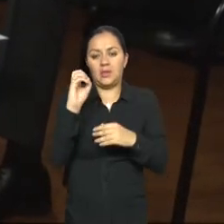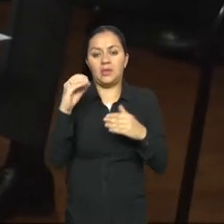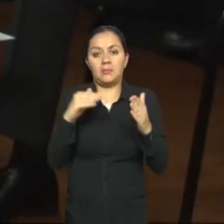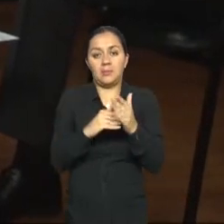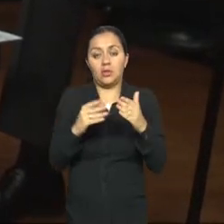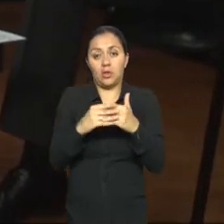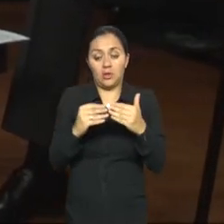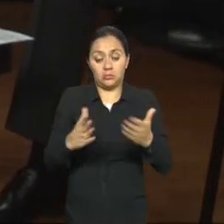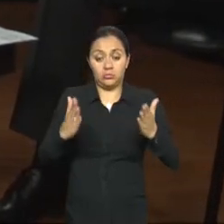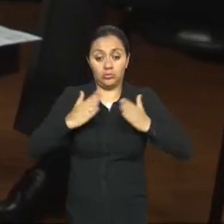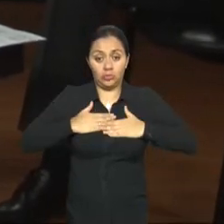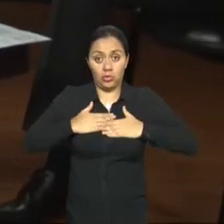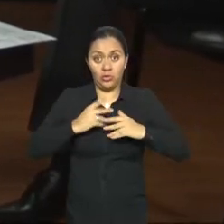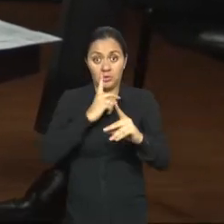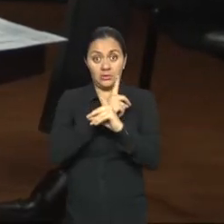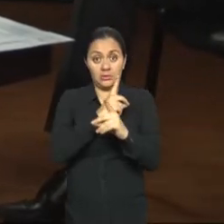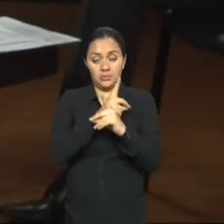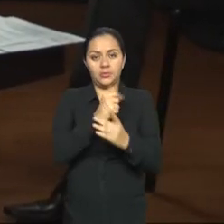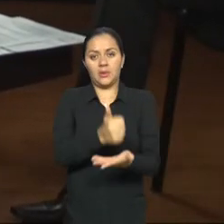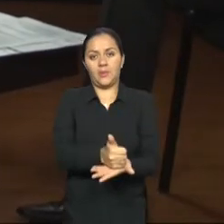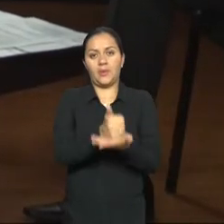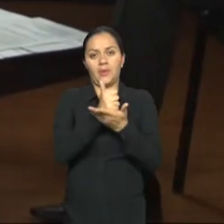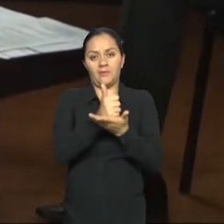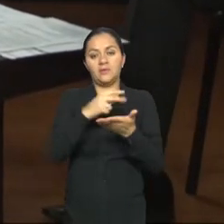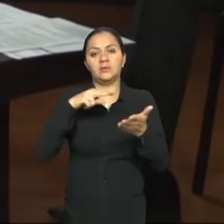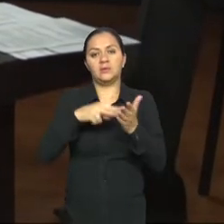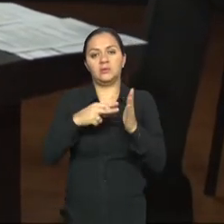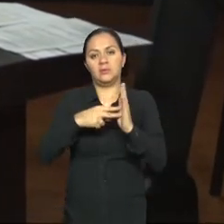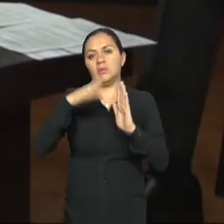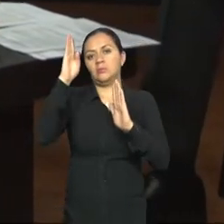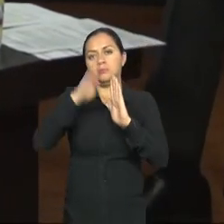soy una persona con discapacidad, tengo el beneficio de restarme estos